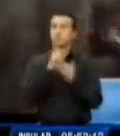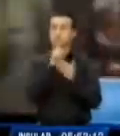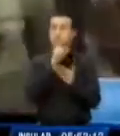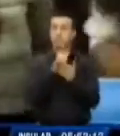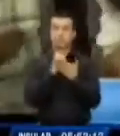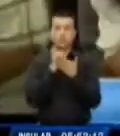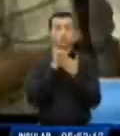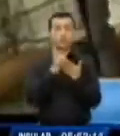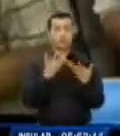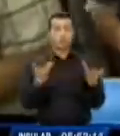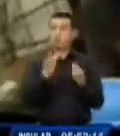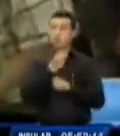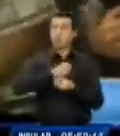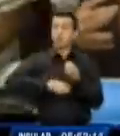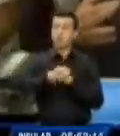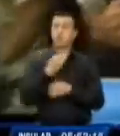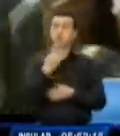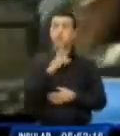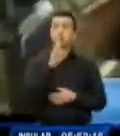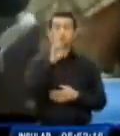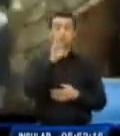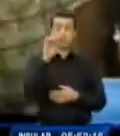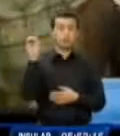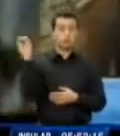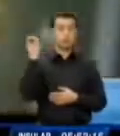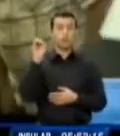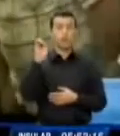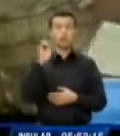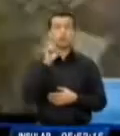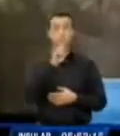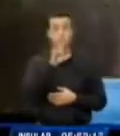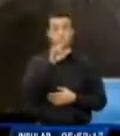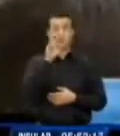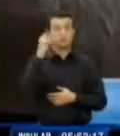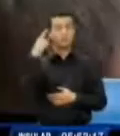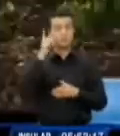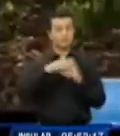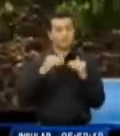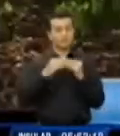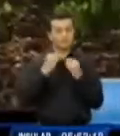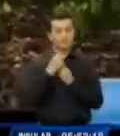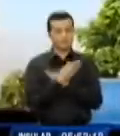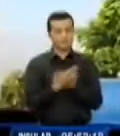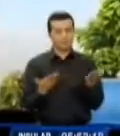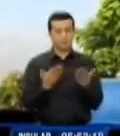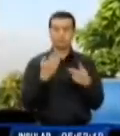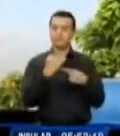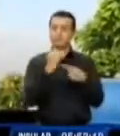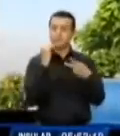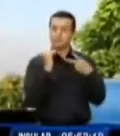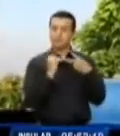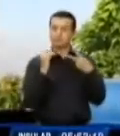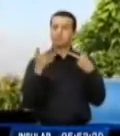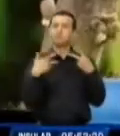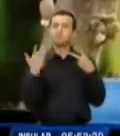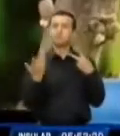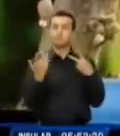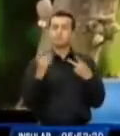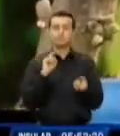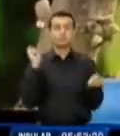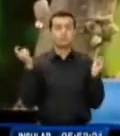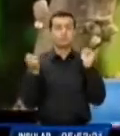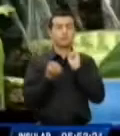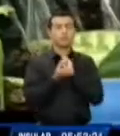de Estado. Se han invertido más de 230 millones de dólares. Otro de los puntos abordados fue la